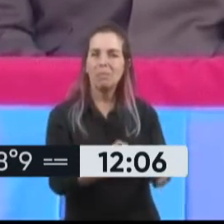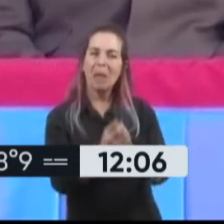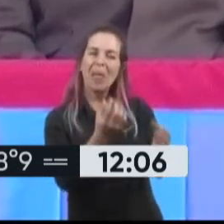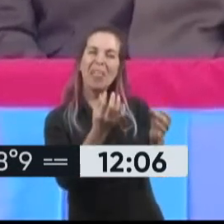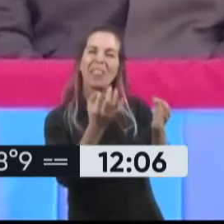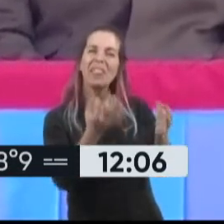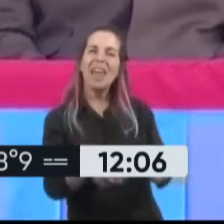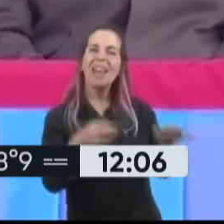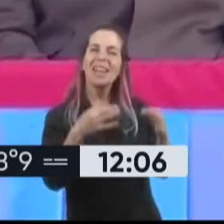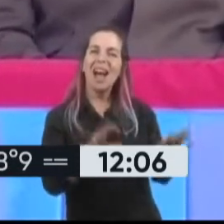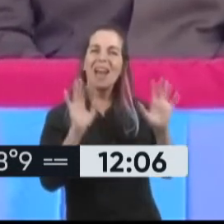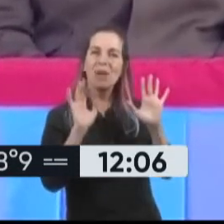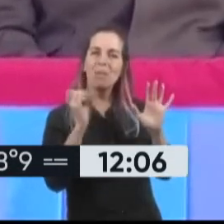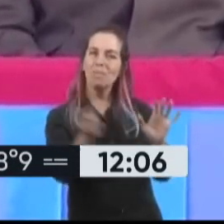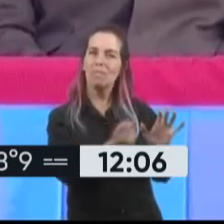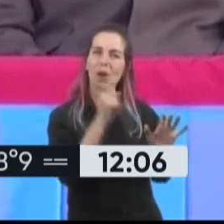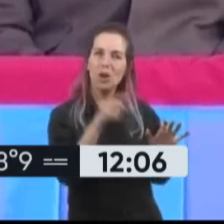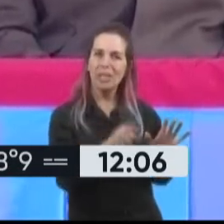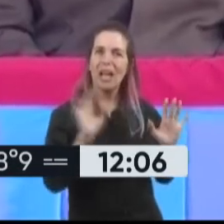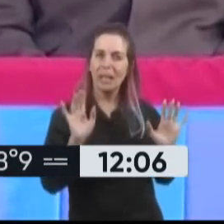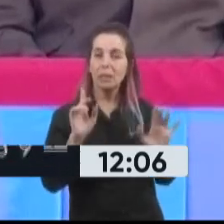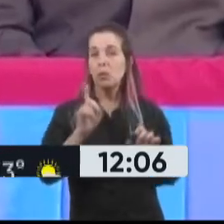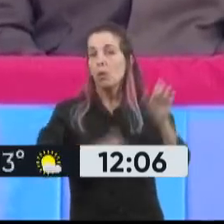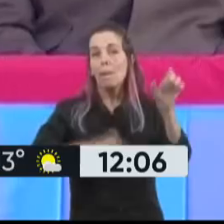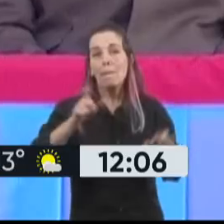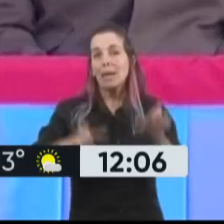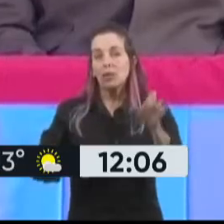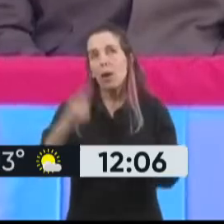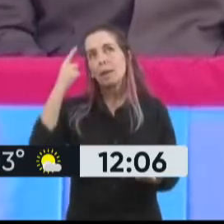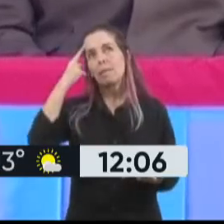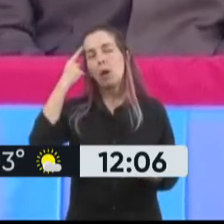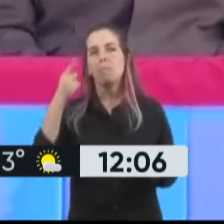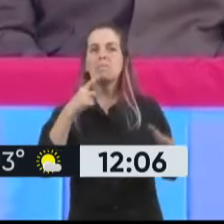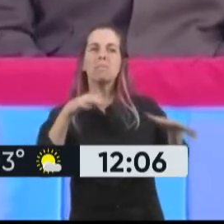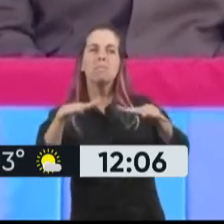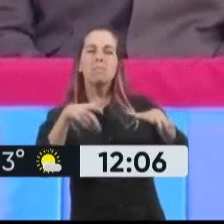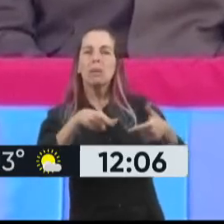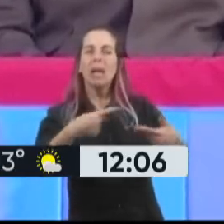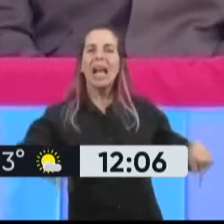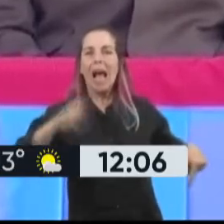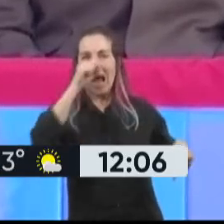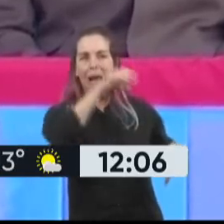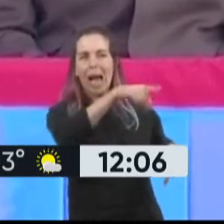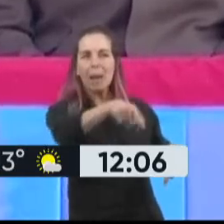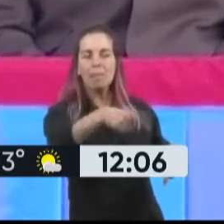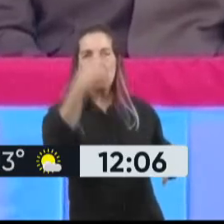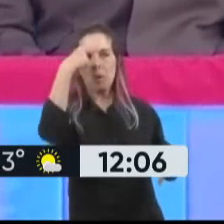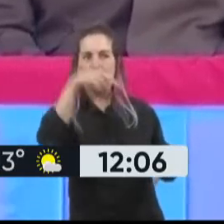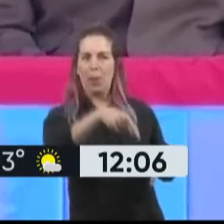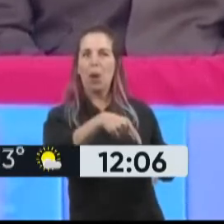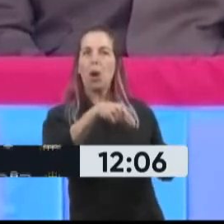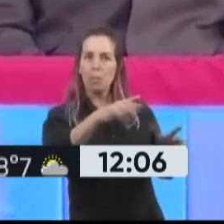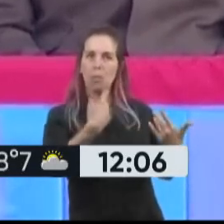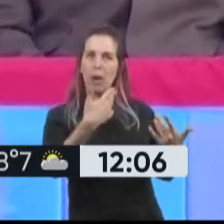admirable. O sea, hablamos de gente que en un momento vio un páramo vacío en el fin del mundo y dijo: acá puedo hacer una